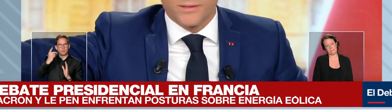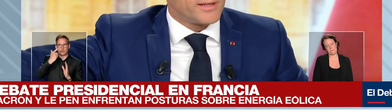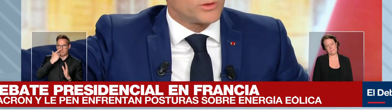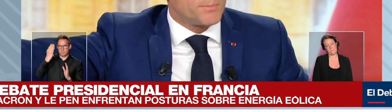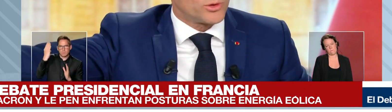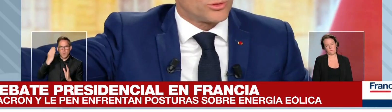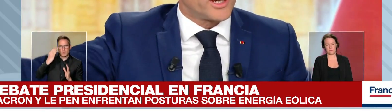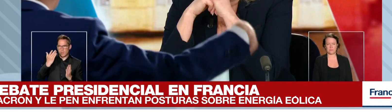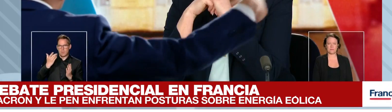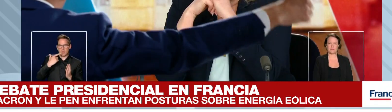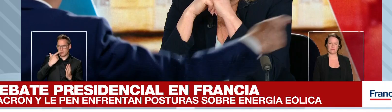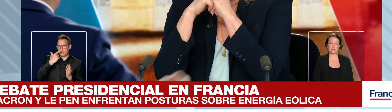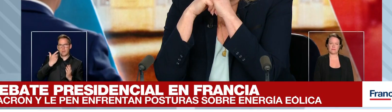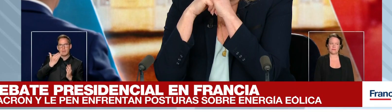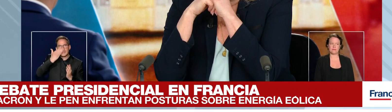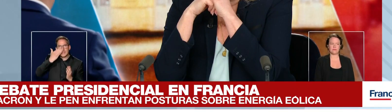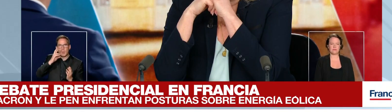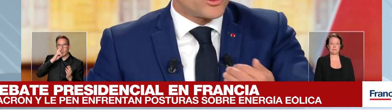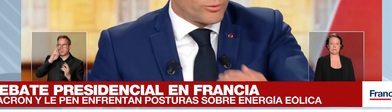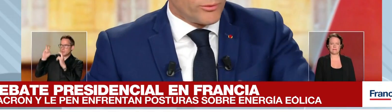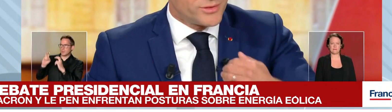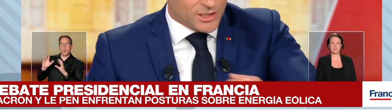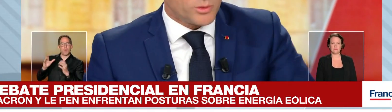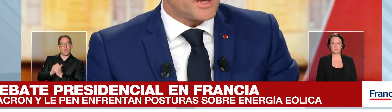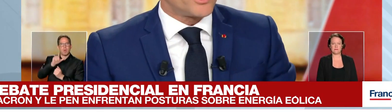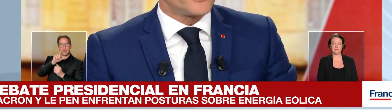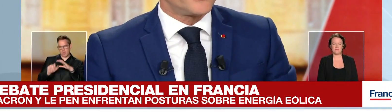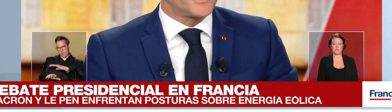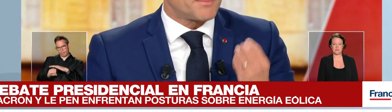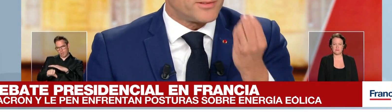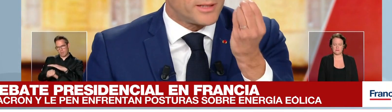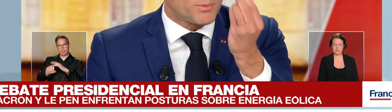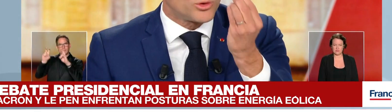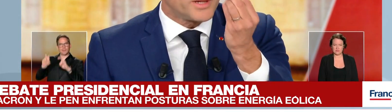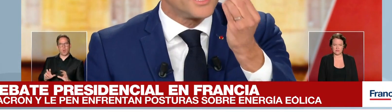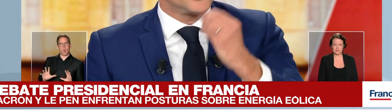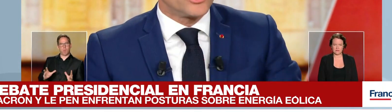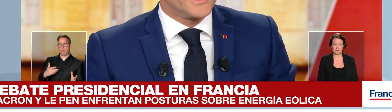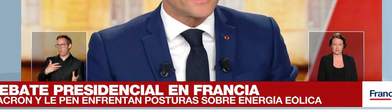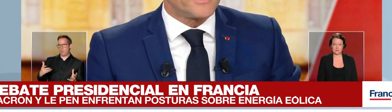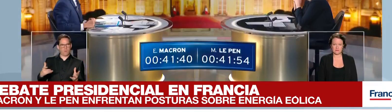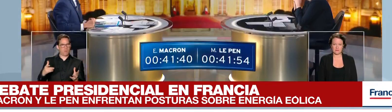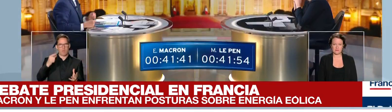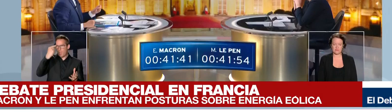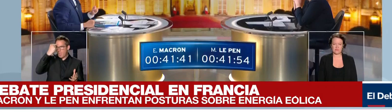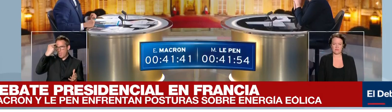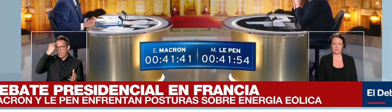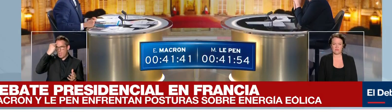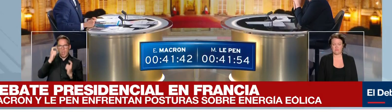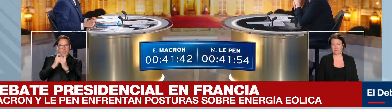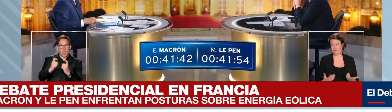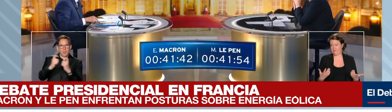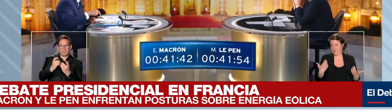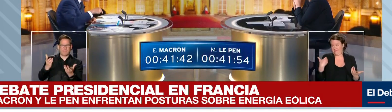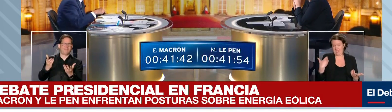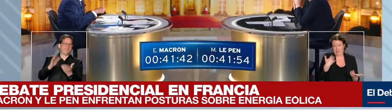para reducir la independencia del gas ruso, porque usted destruye durante años la capacidad de producir electricidad